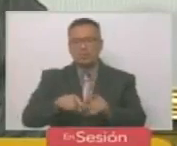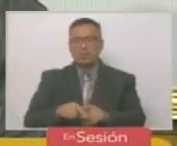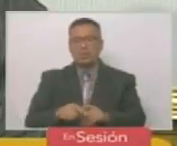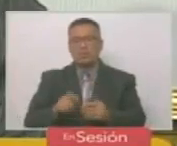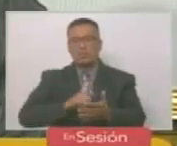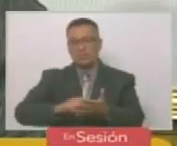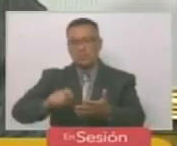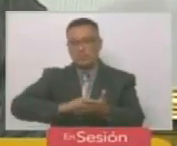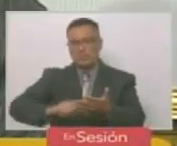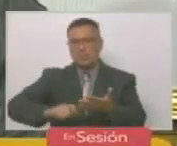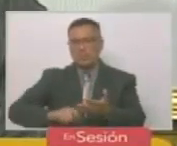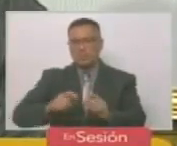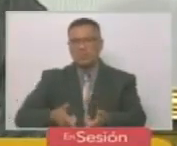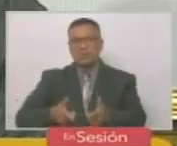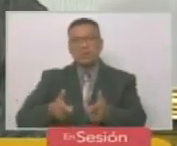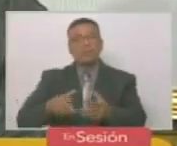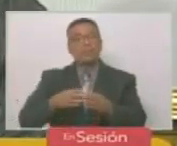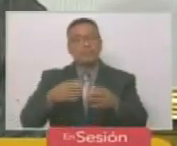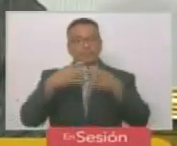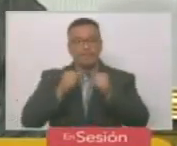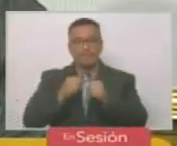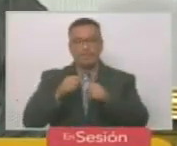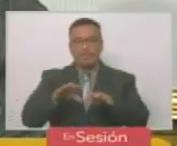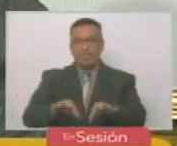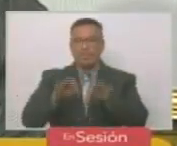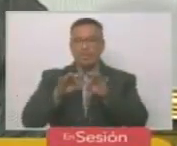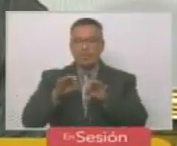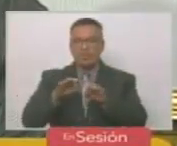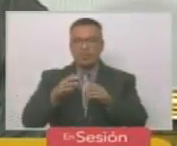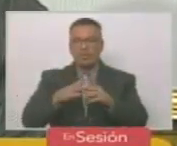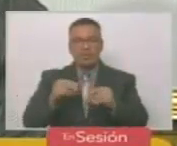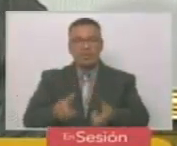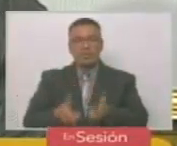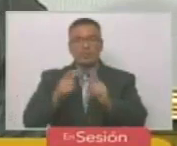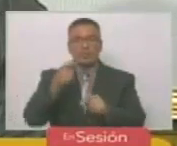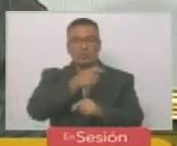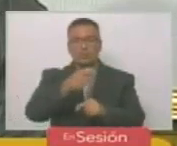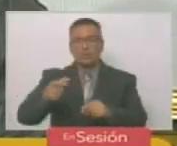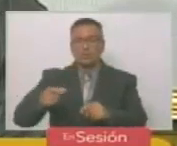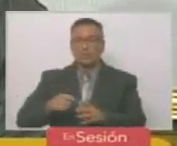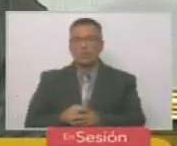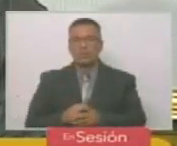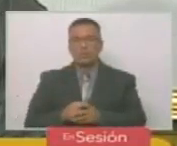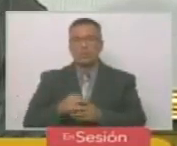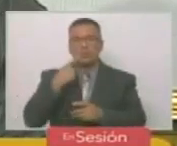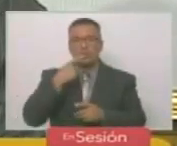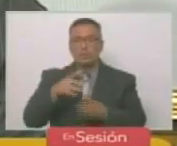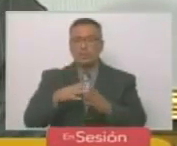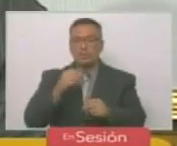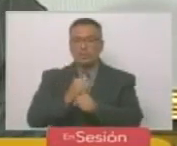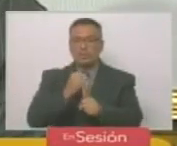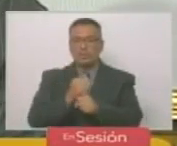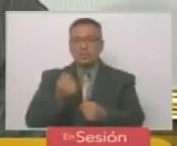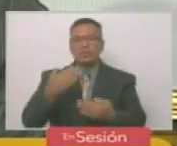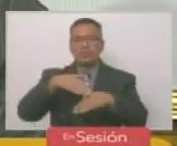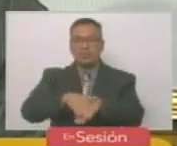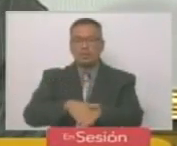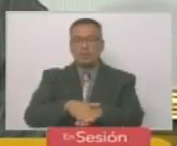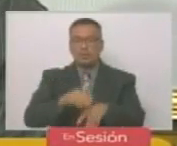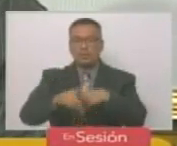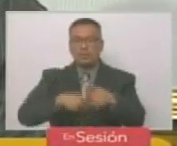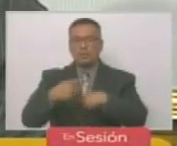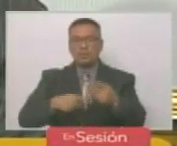registro de antecedentes penales al interesado y a las autoridades públicas que por la naturaleza de sus funciones intervengan en el